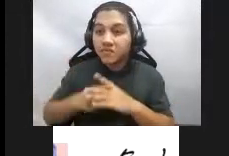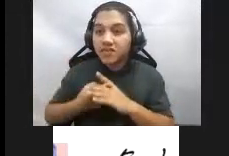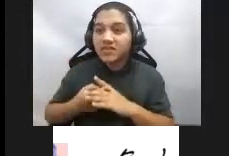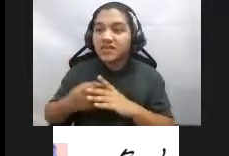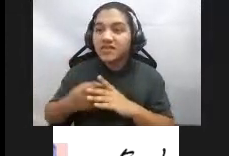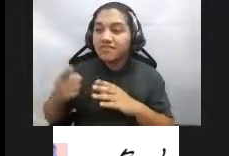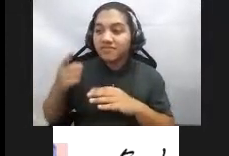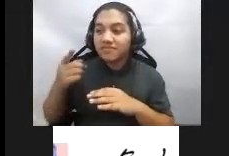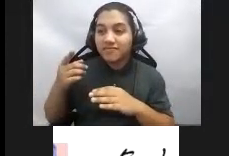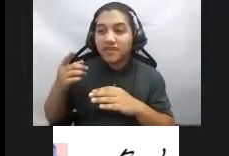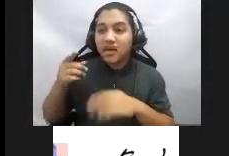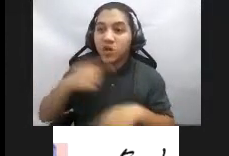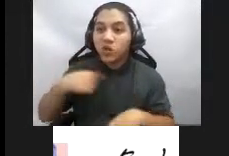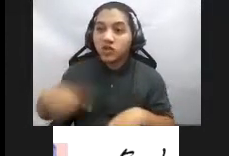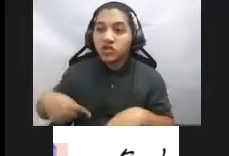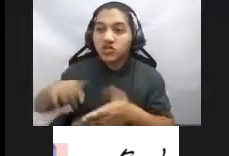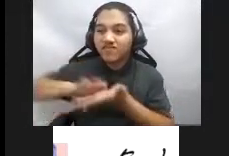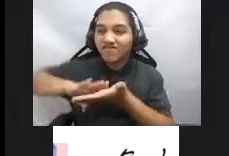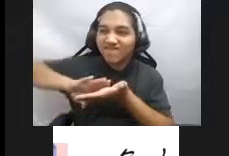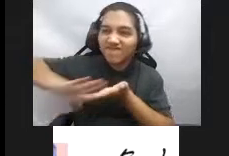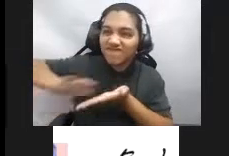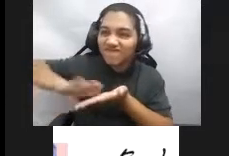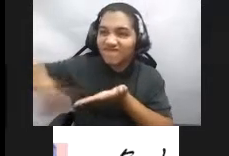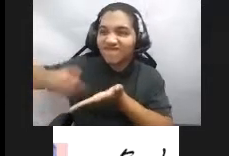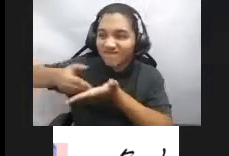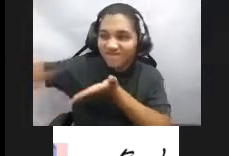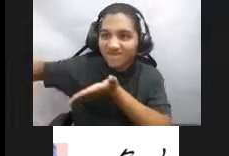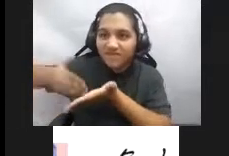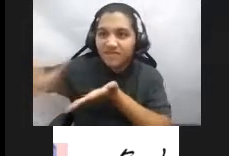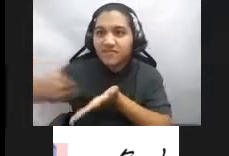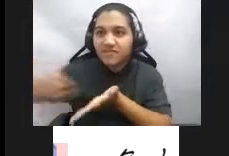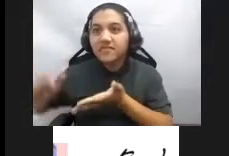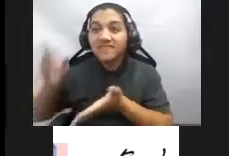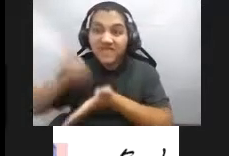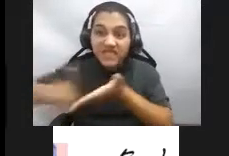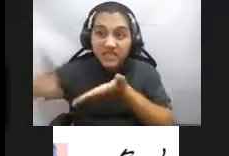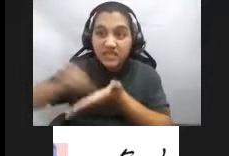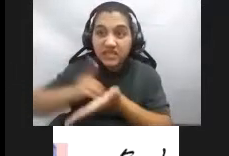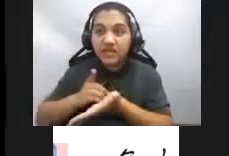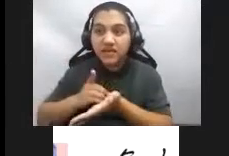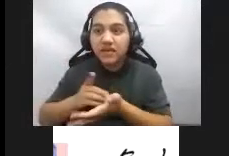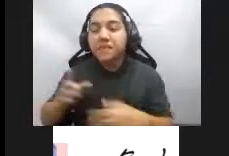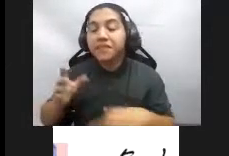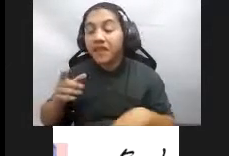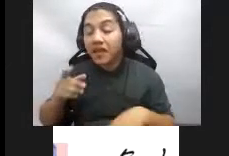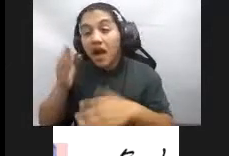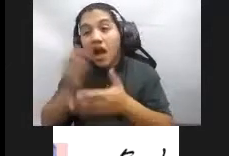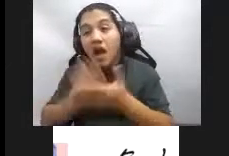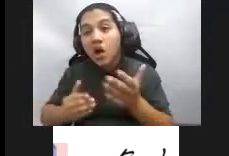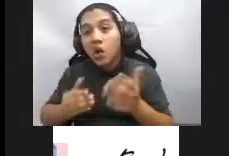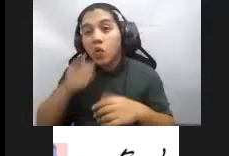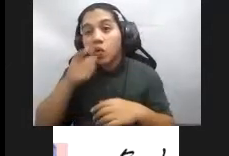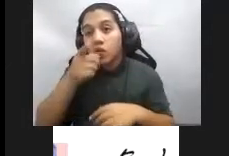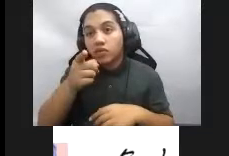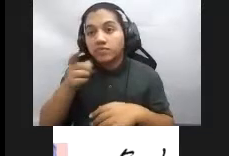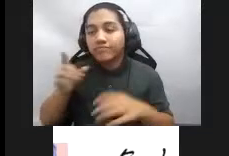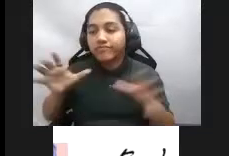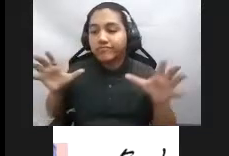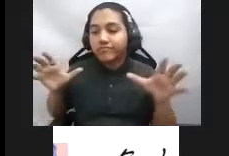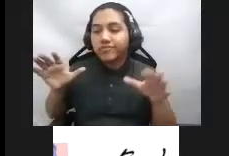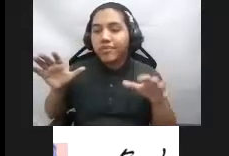discrimen, y muchos de estos barrios chinos se desintegran y se consolidan en lo que sería el barrio chino de San Francisco. Ahí se